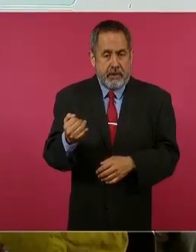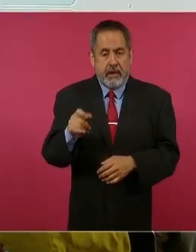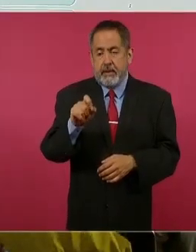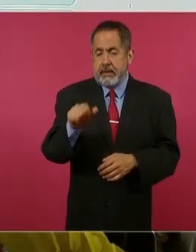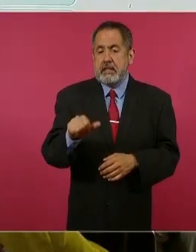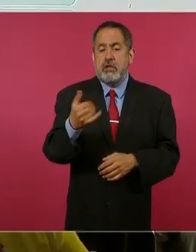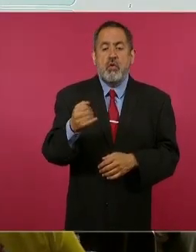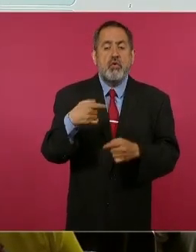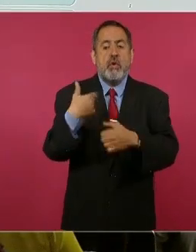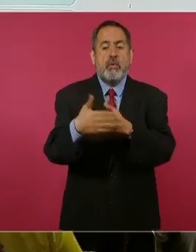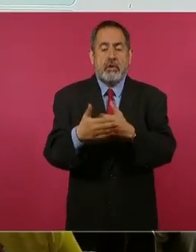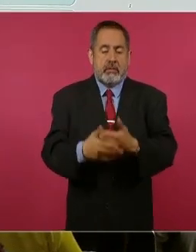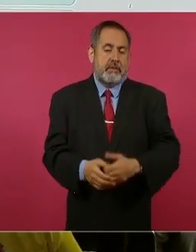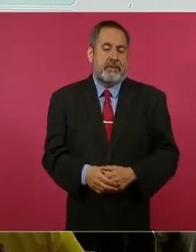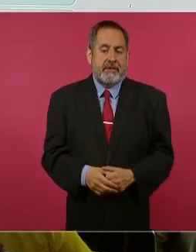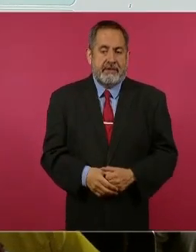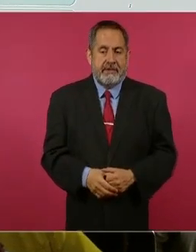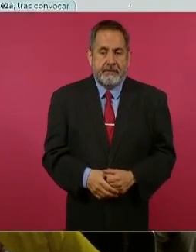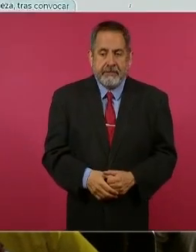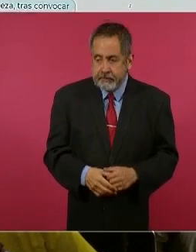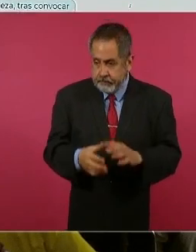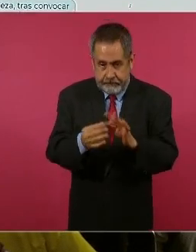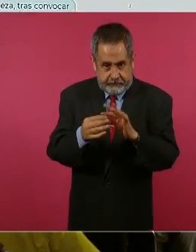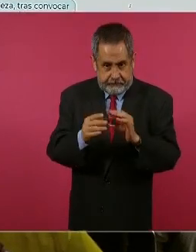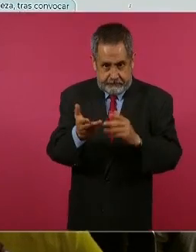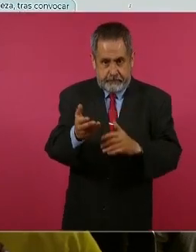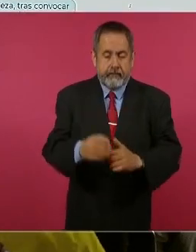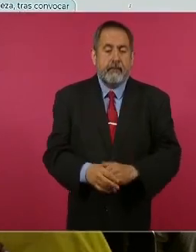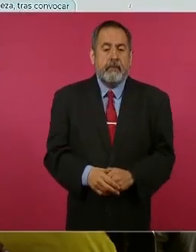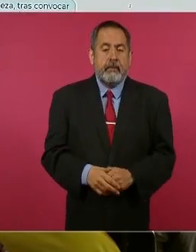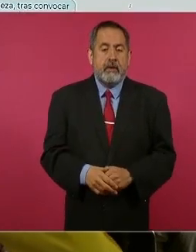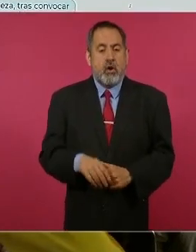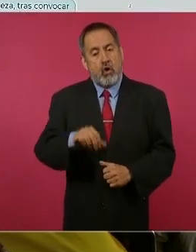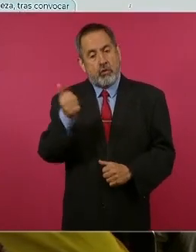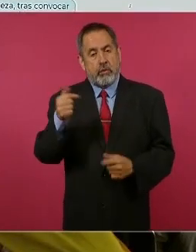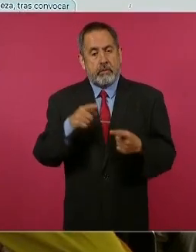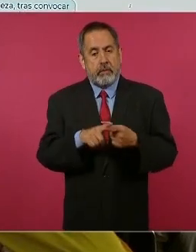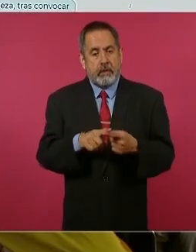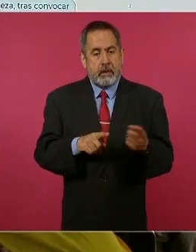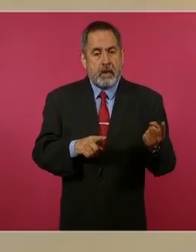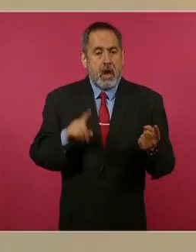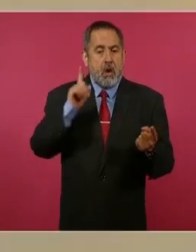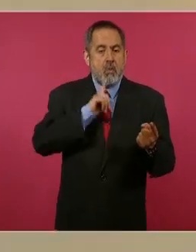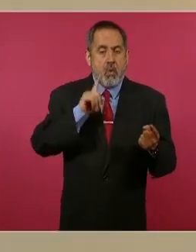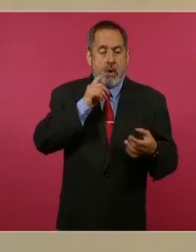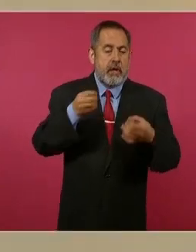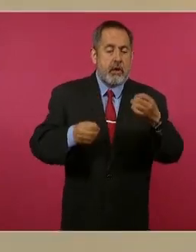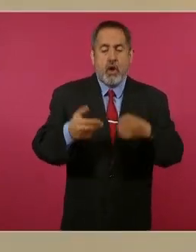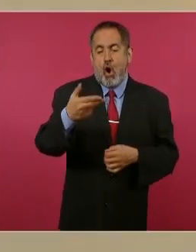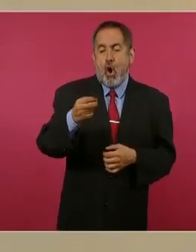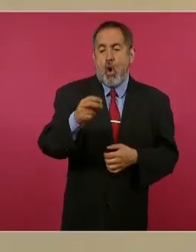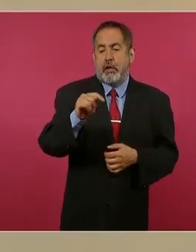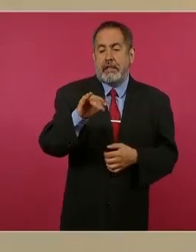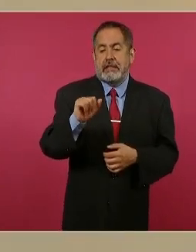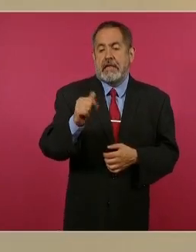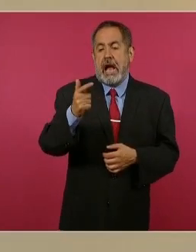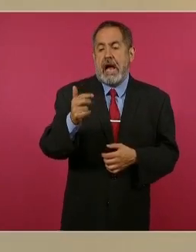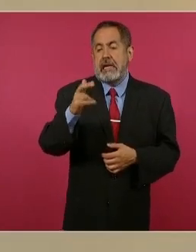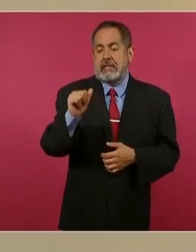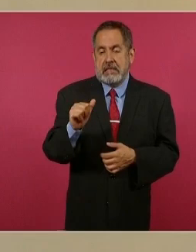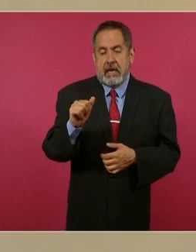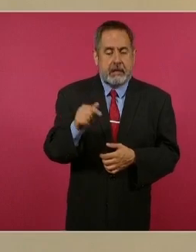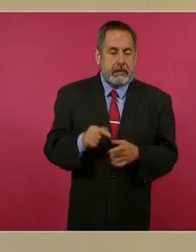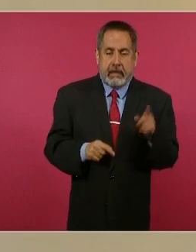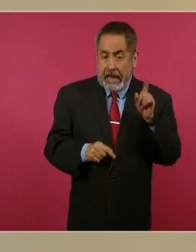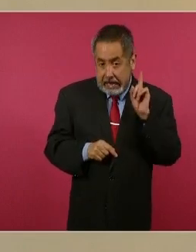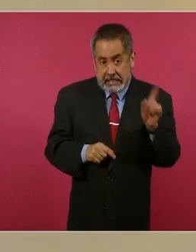26 de junio próximo. Adelante. Este otro caso se trata de la jueza Hortensia García Rodríguez.